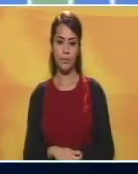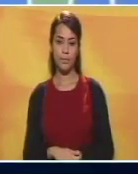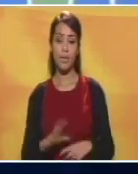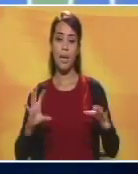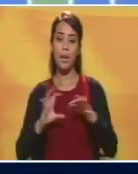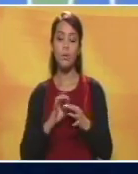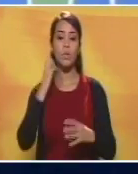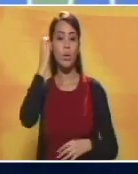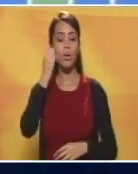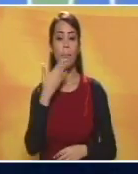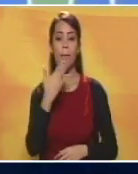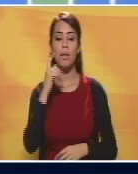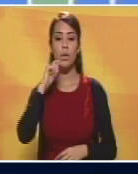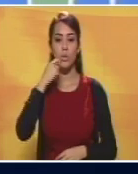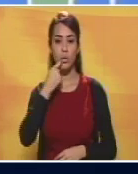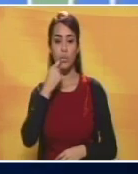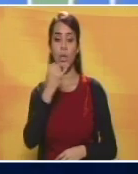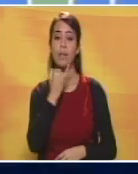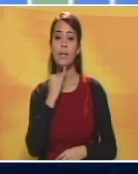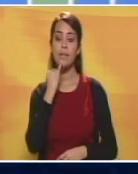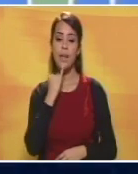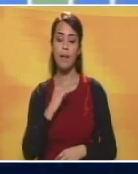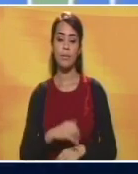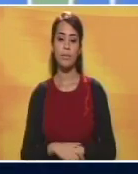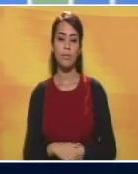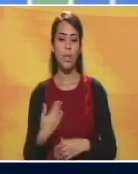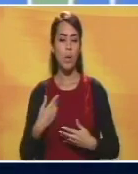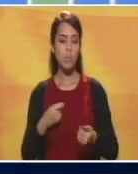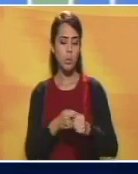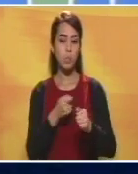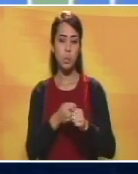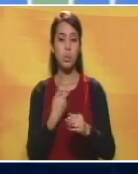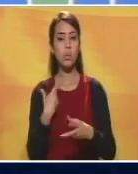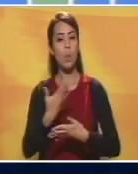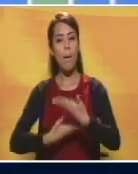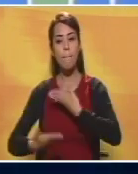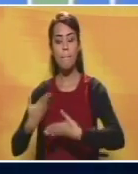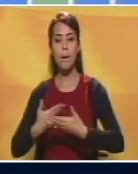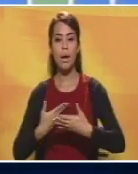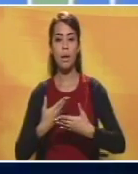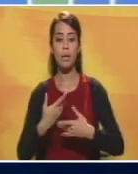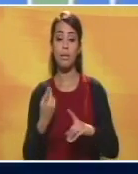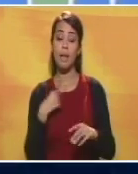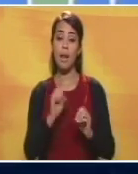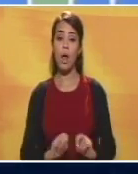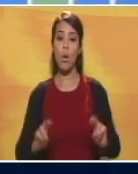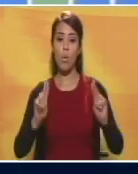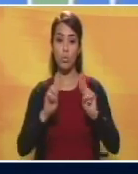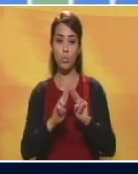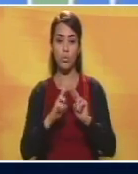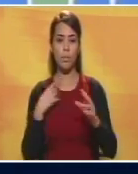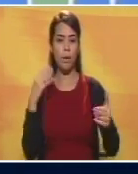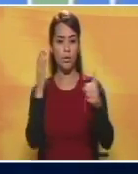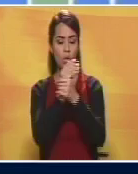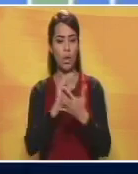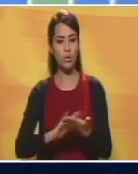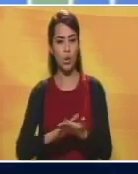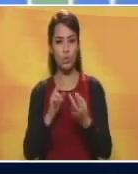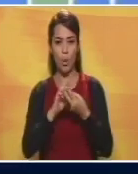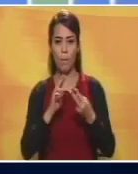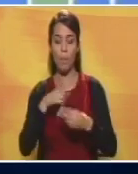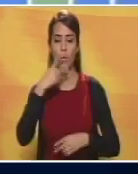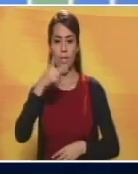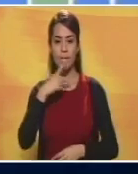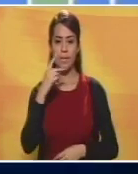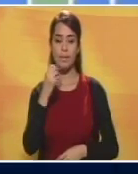Unión Europea pidió a Rusia e Irán presionar a Damasco para que acepte negociar bajo auspicio de la ONU a fin de lograr una solución política en